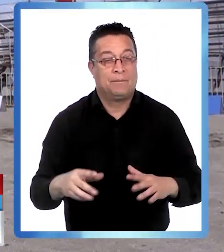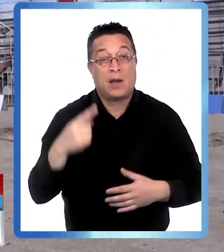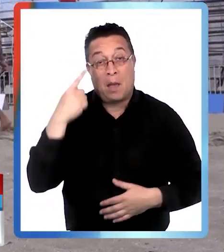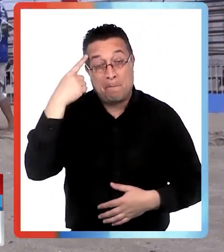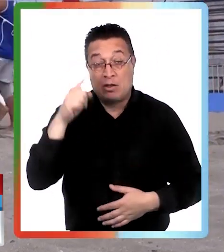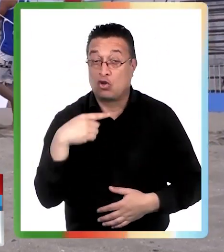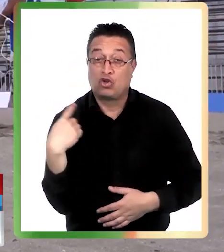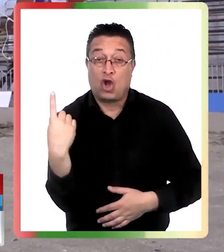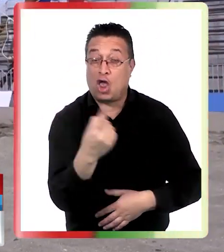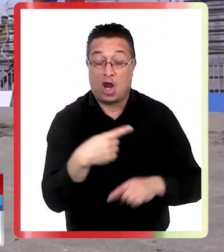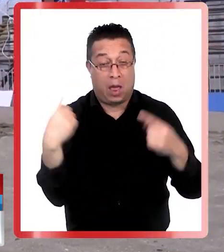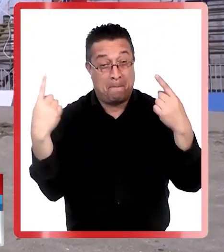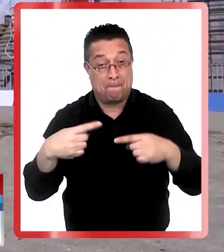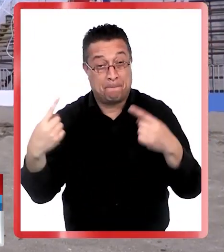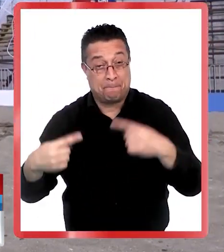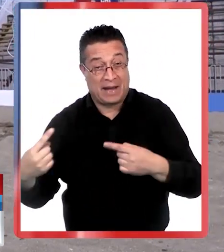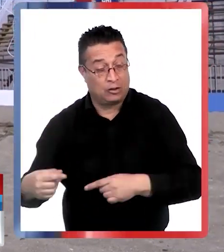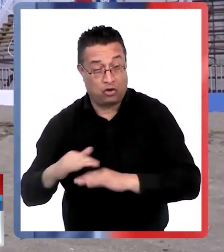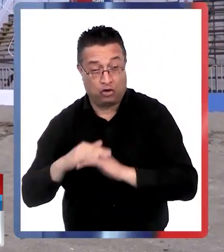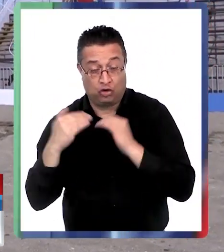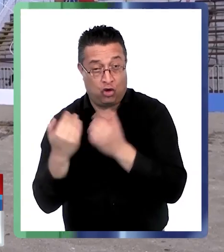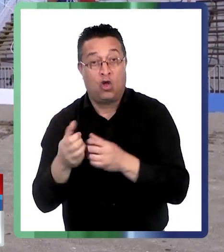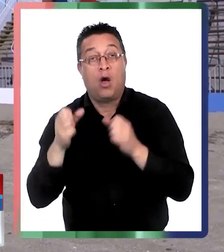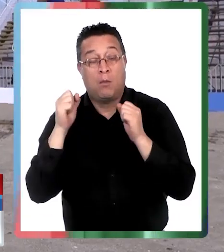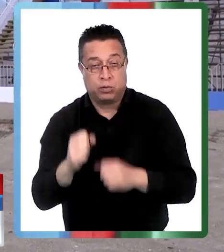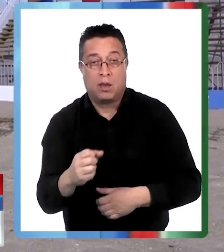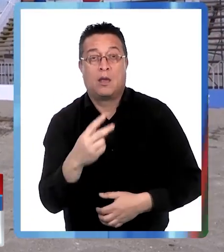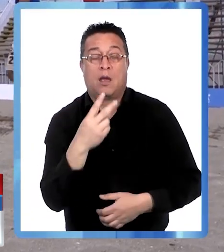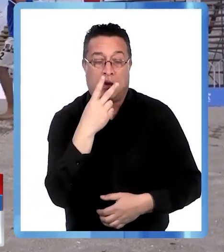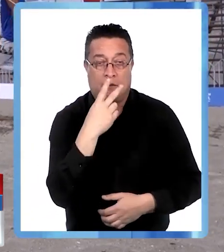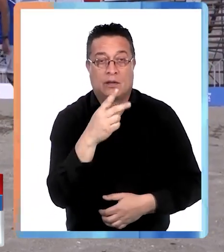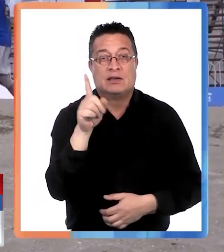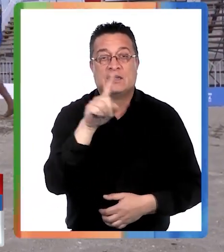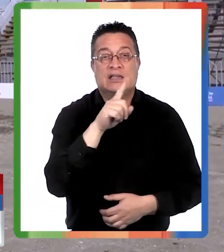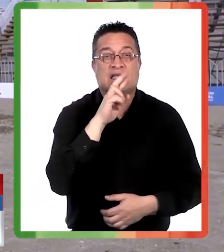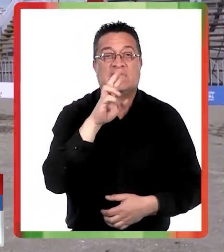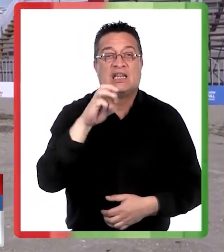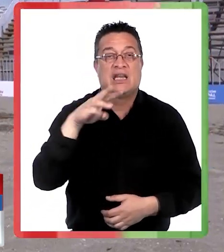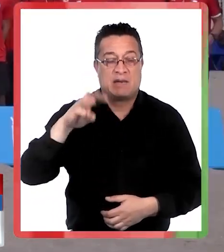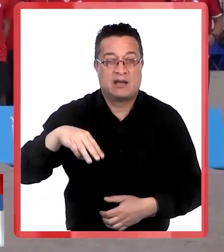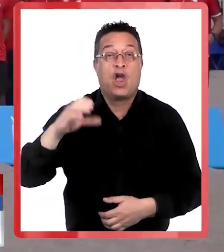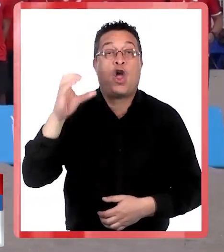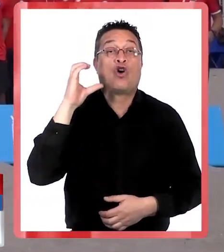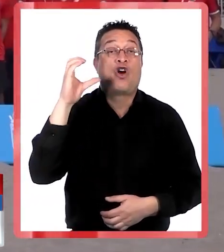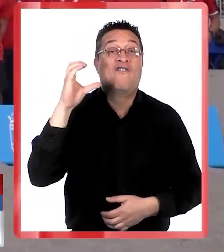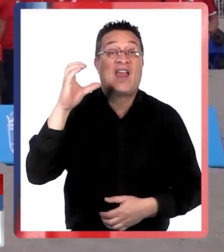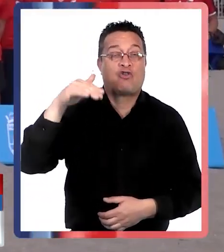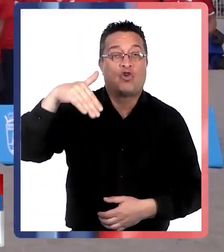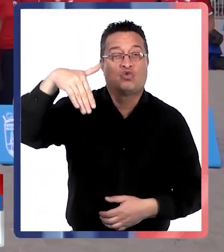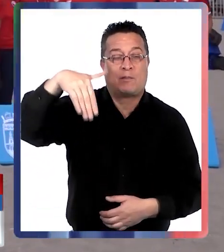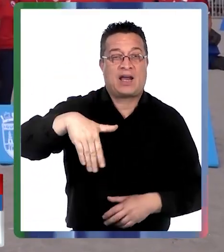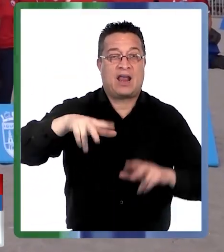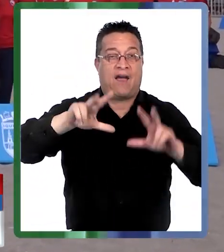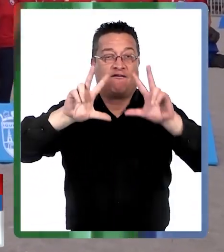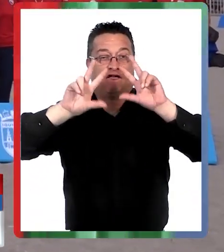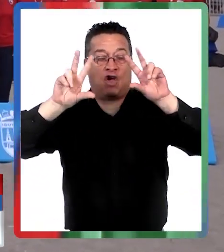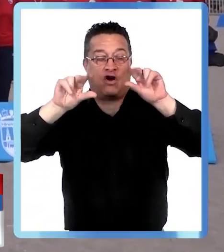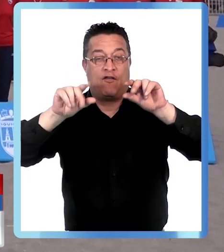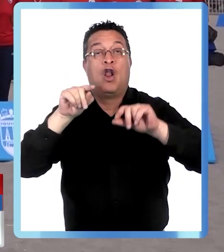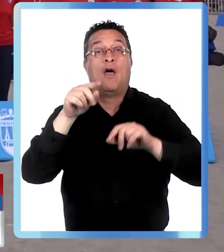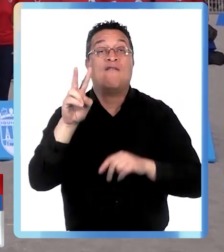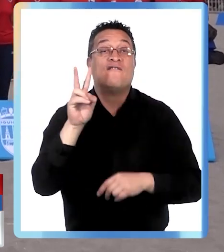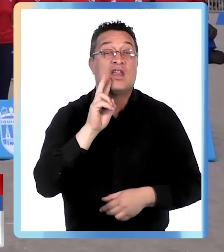todos los partidos de la continental Cup se podrán seguir vía streaming por la confederación Sudamericana de voleibol el viernes